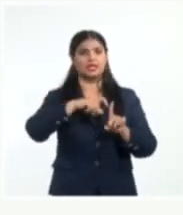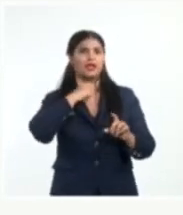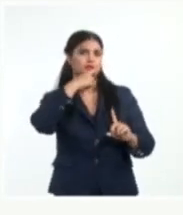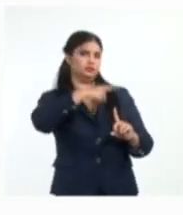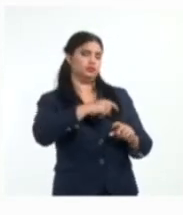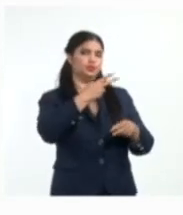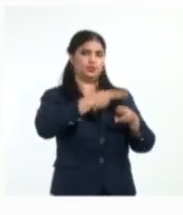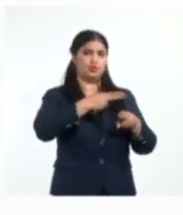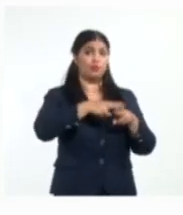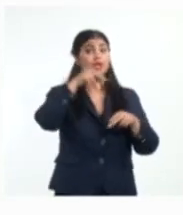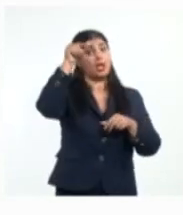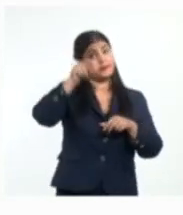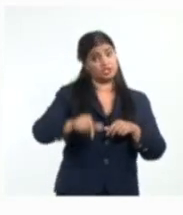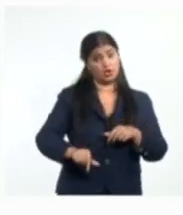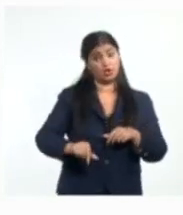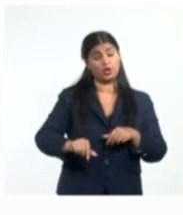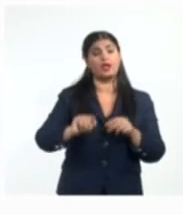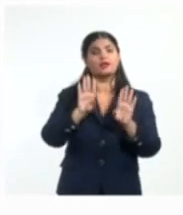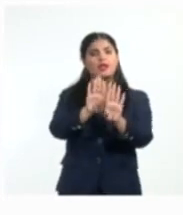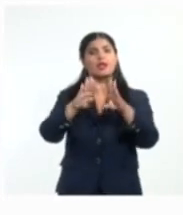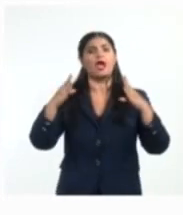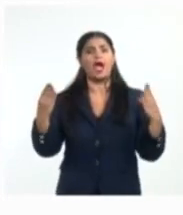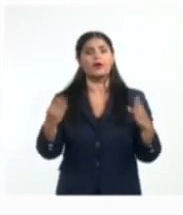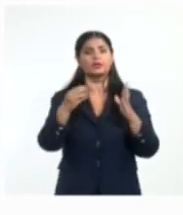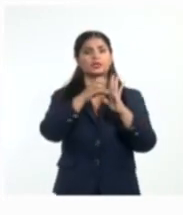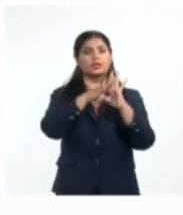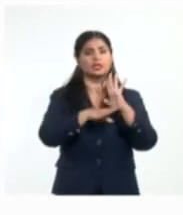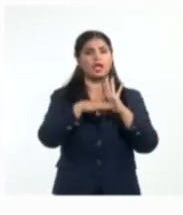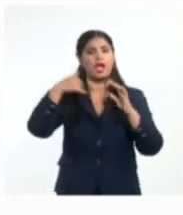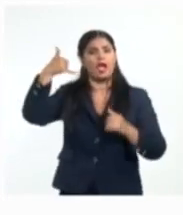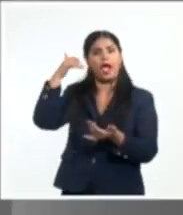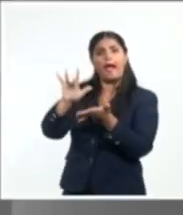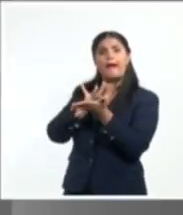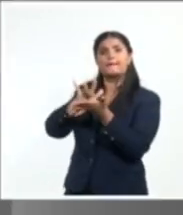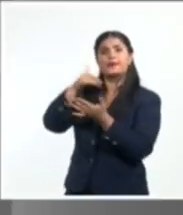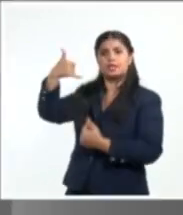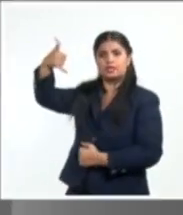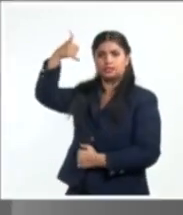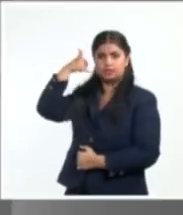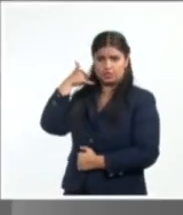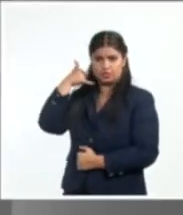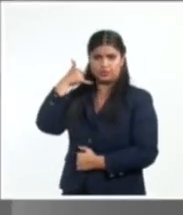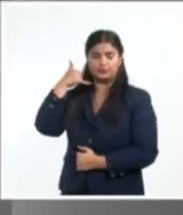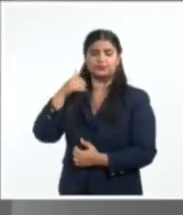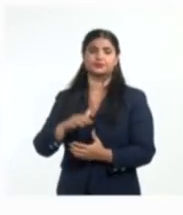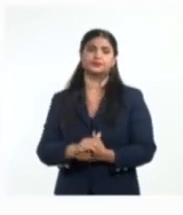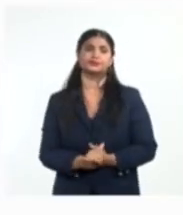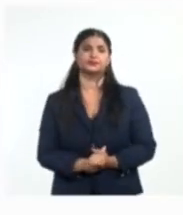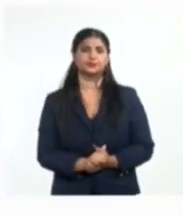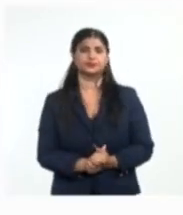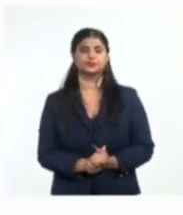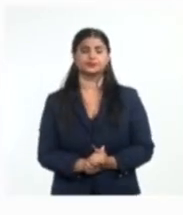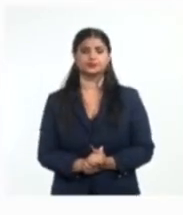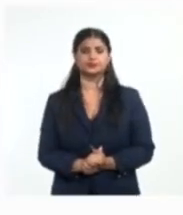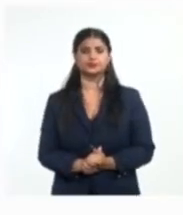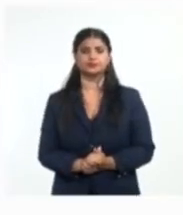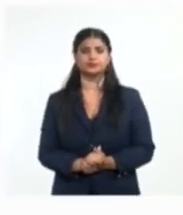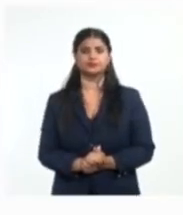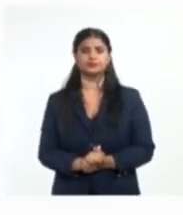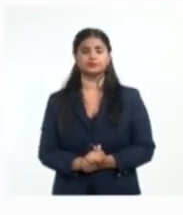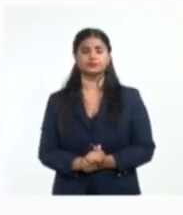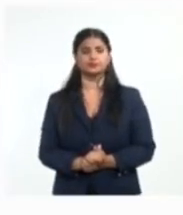Los usuarios pueden acceder a esta herramienta a través de dispositivos móviles con sistema operativo Android en apecalis.cu.